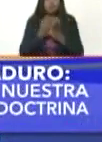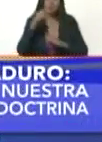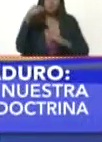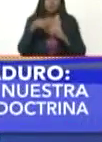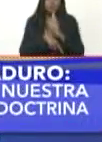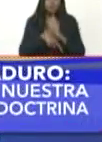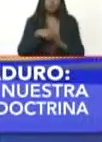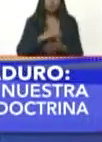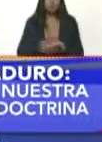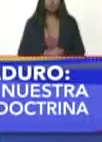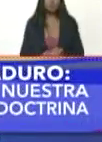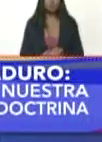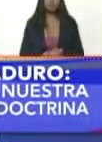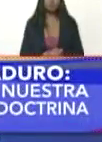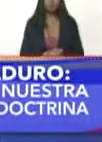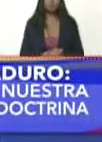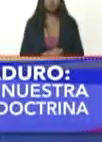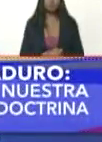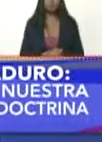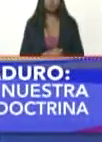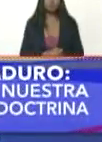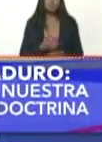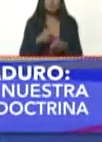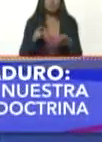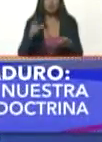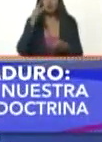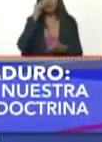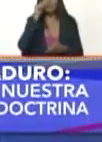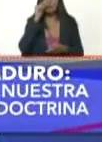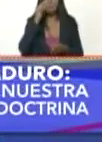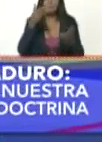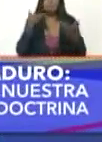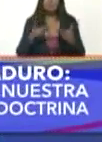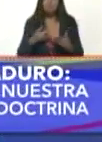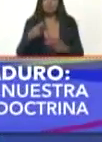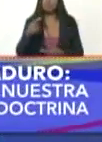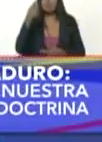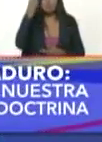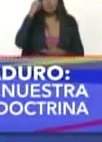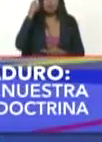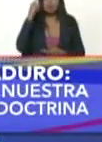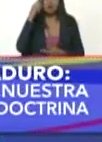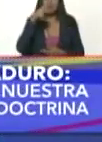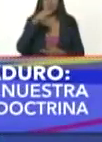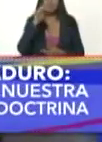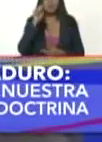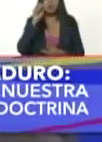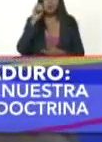profundidad. El general Félix Osorio me regaló ese día allí en el PAO